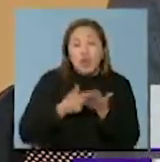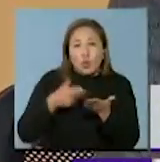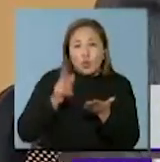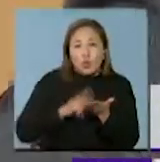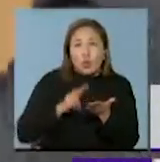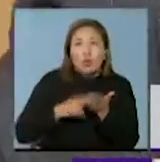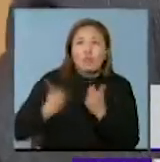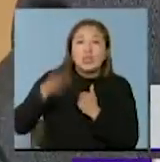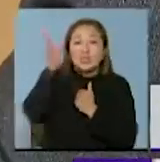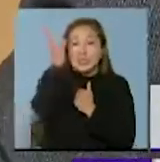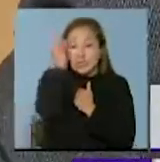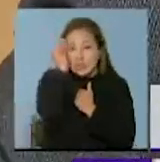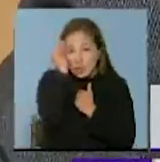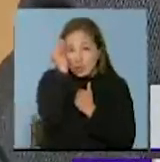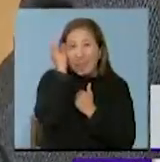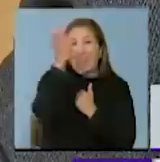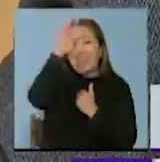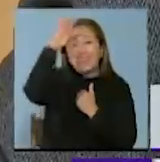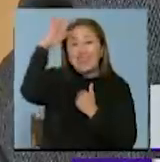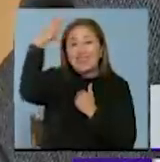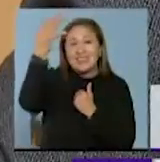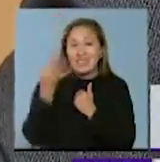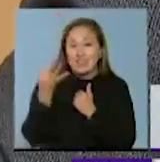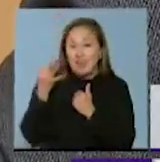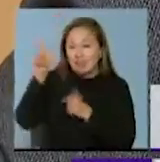volver a revalorizar la dignidad humana.